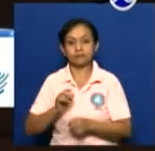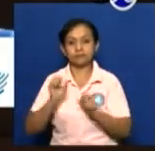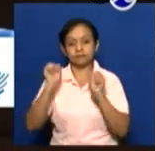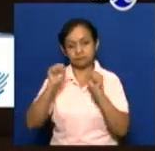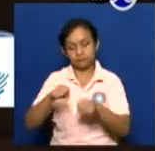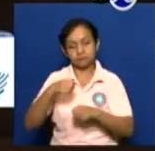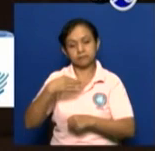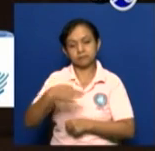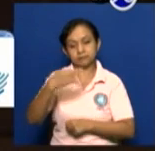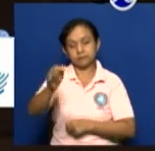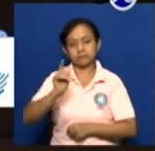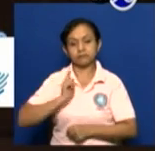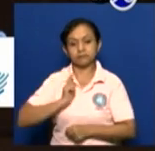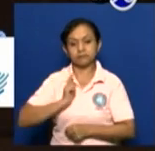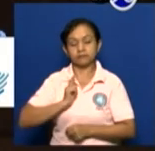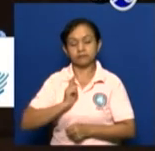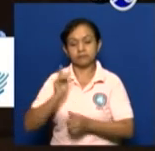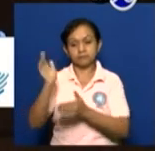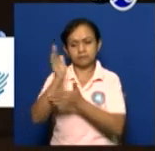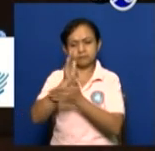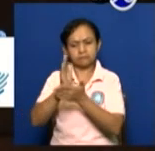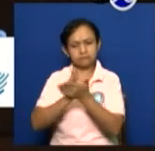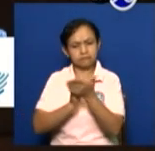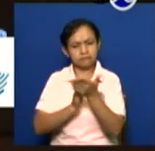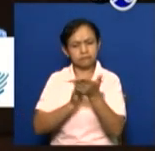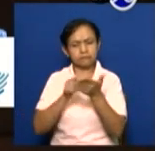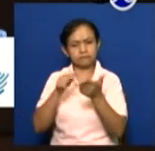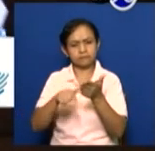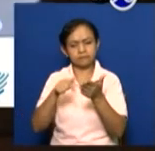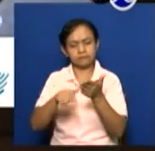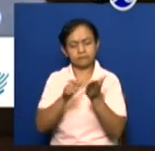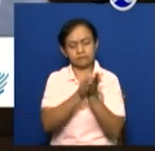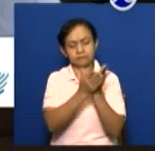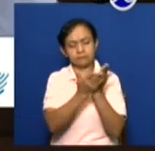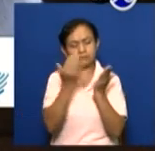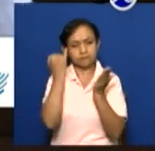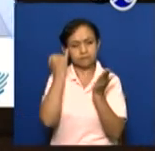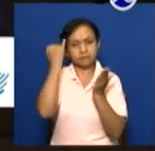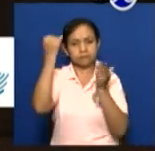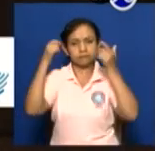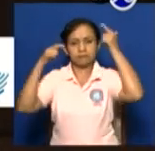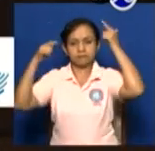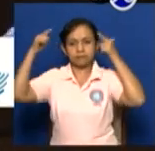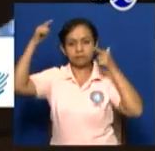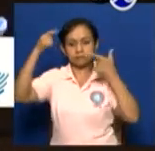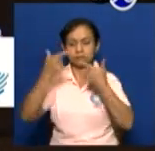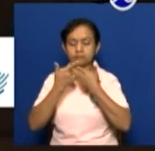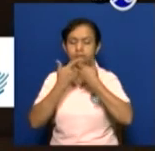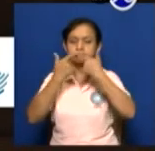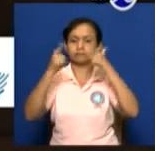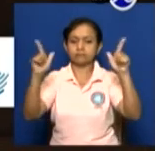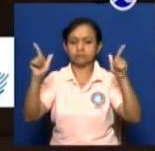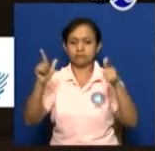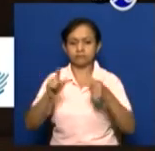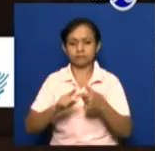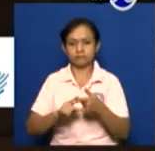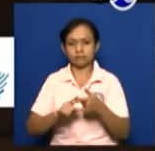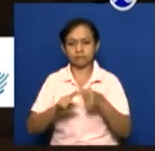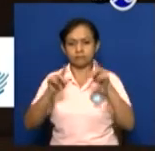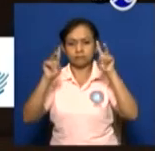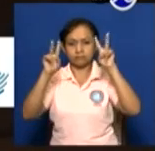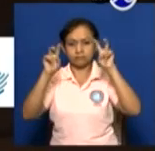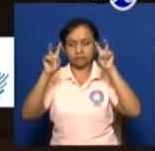ser. Algunos trazos de este ideario son libertad, abro